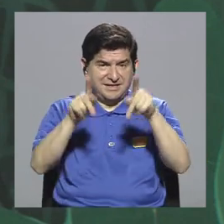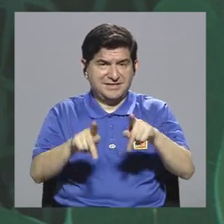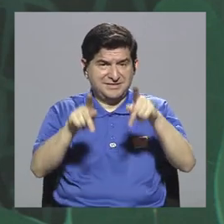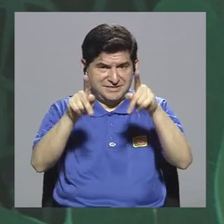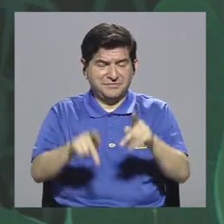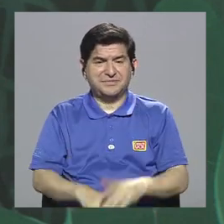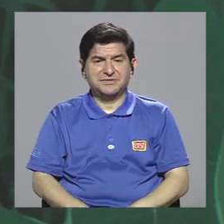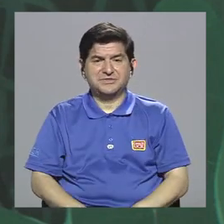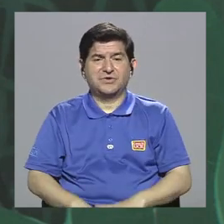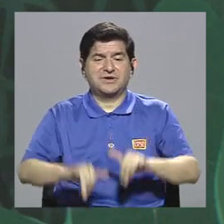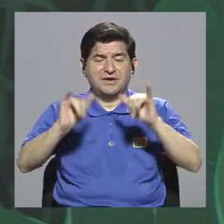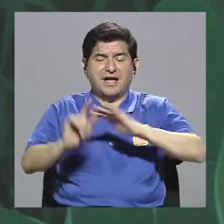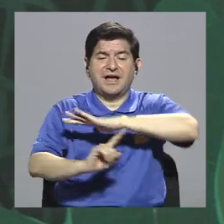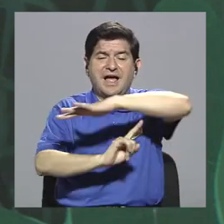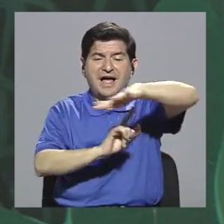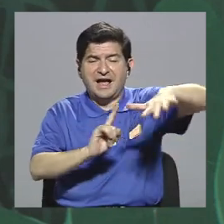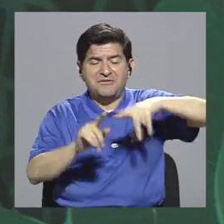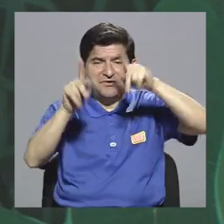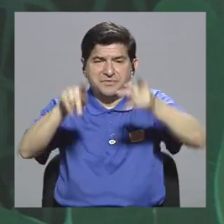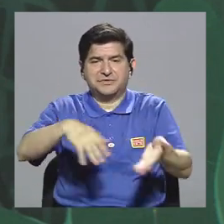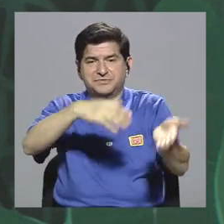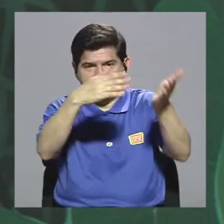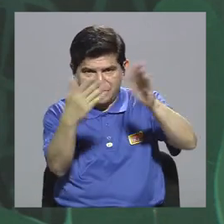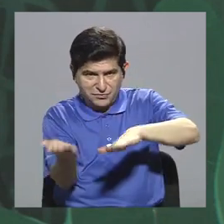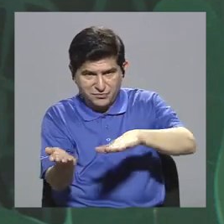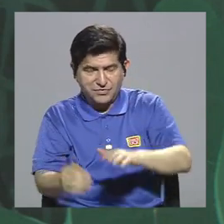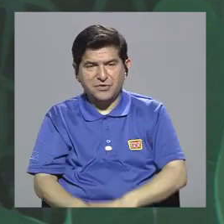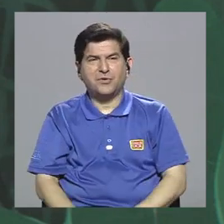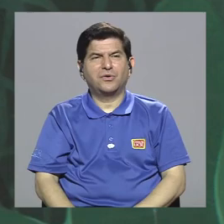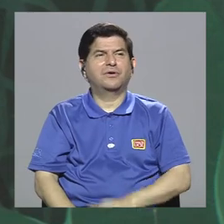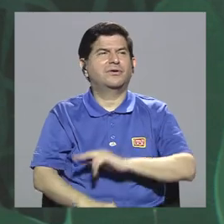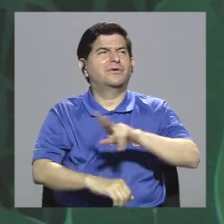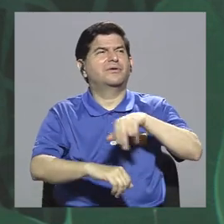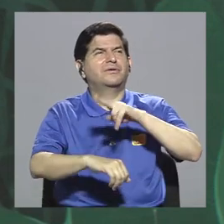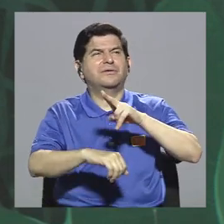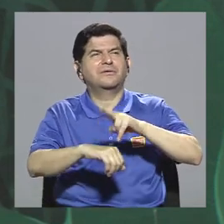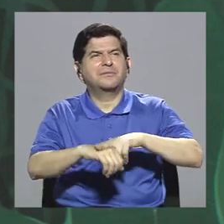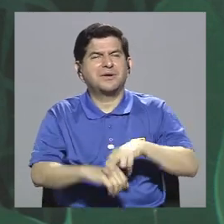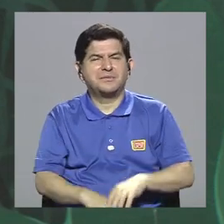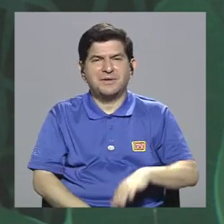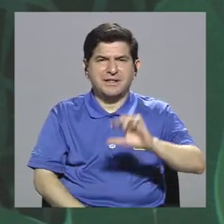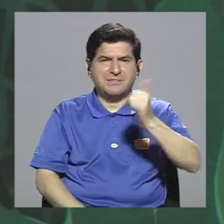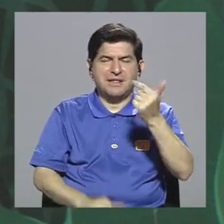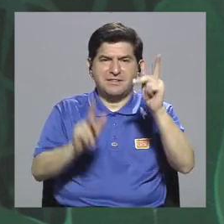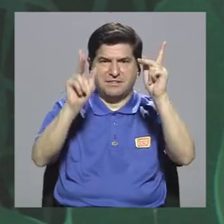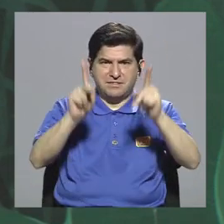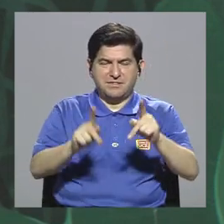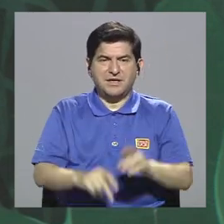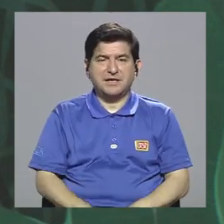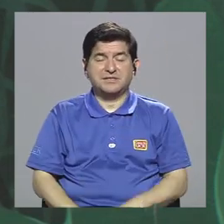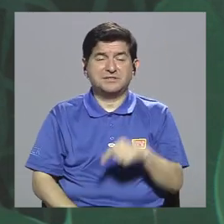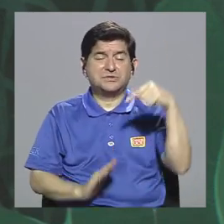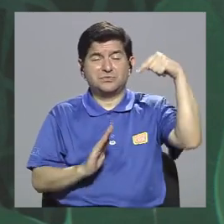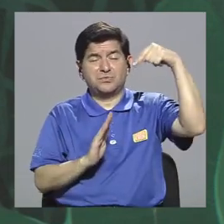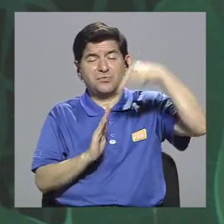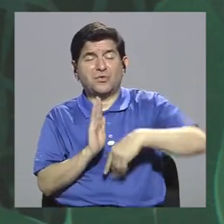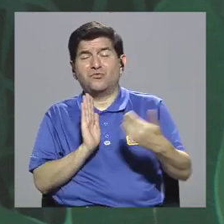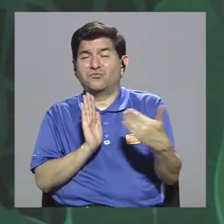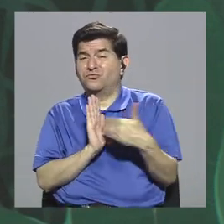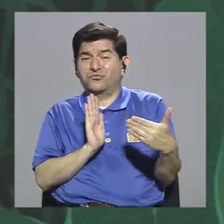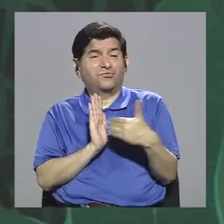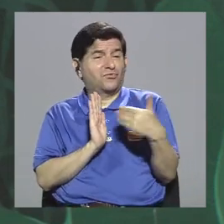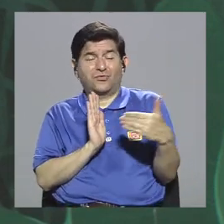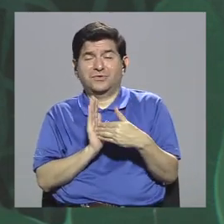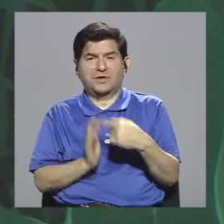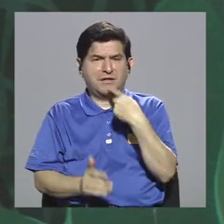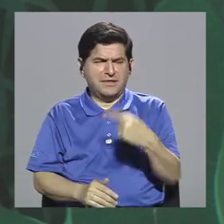las estadísticas nos muestran que esas personas que quedan alrededor de quien falleció, en promedio estamos hablando